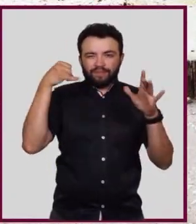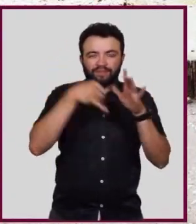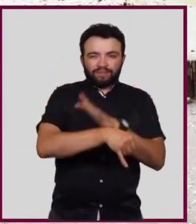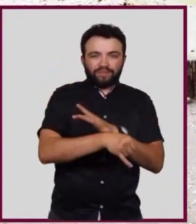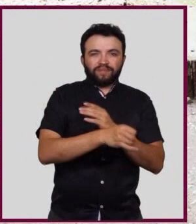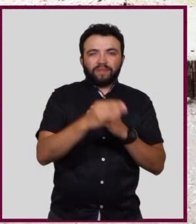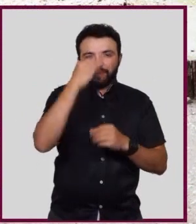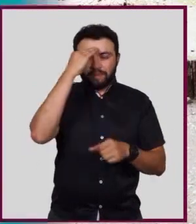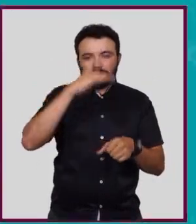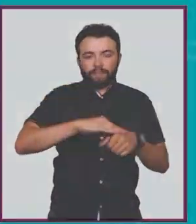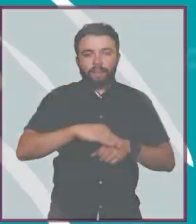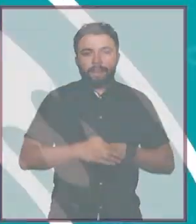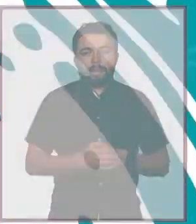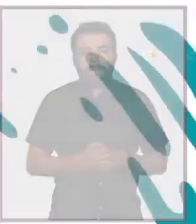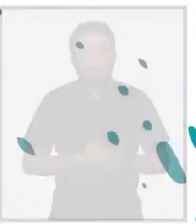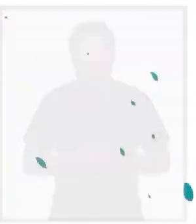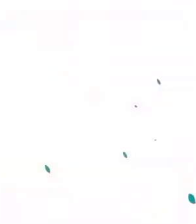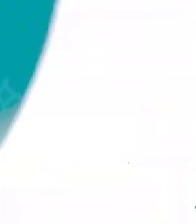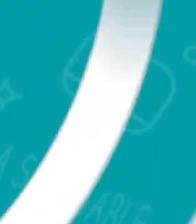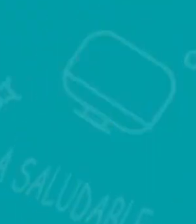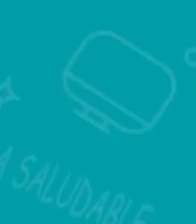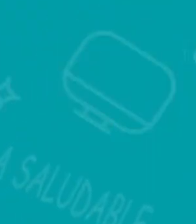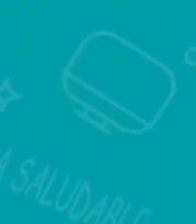Bienvenida, doctora Cyphers.